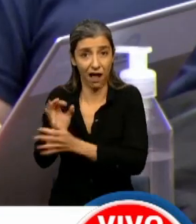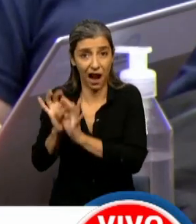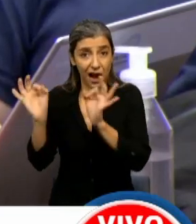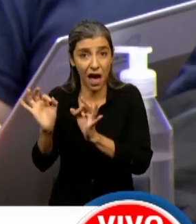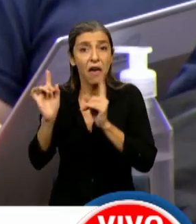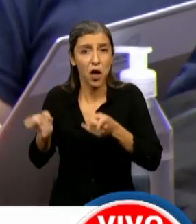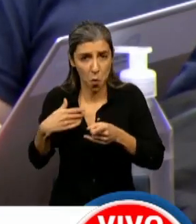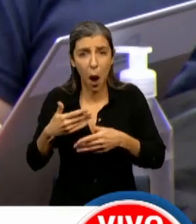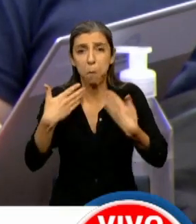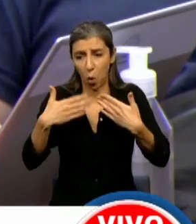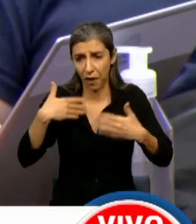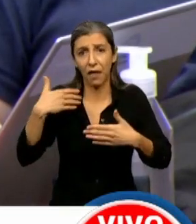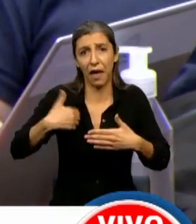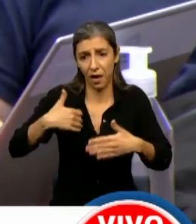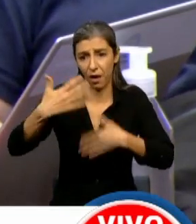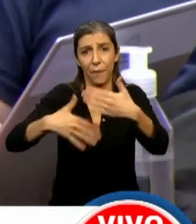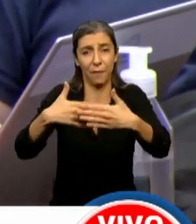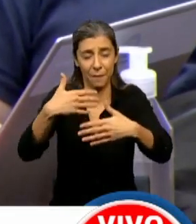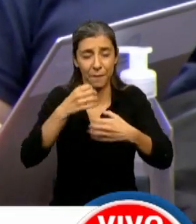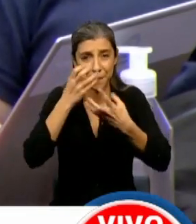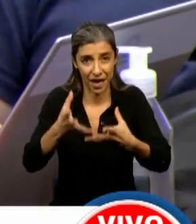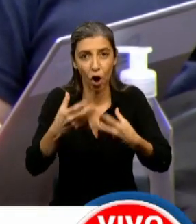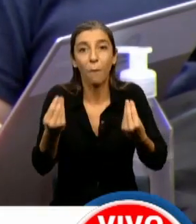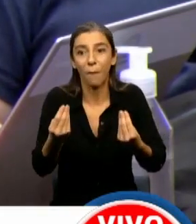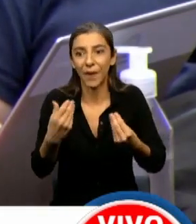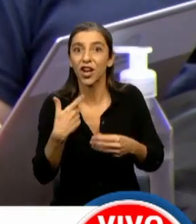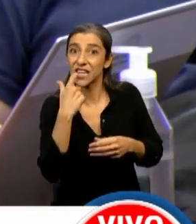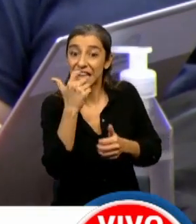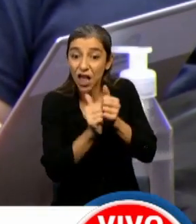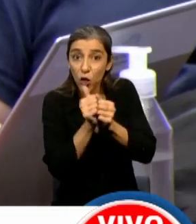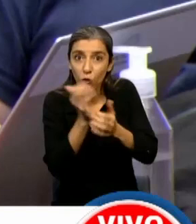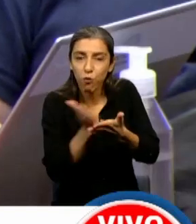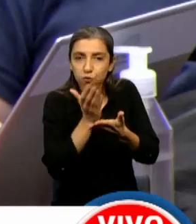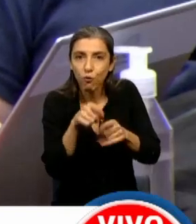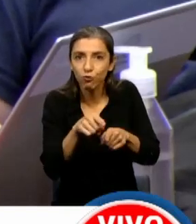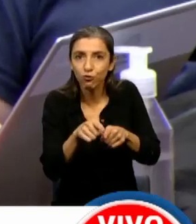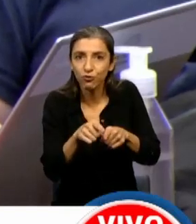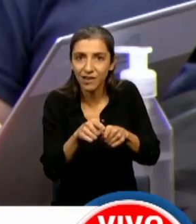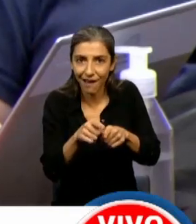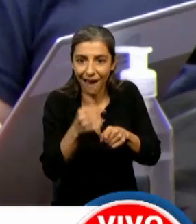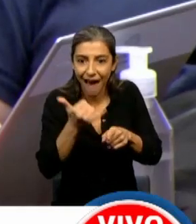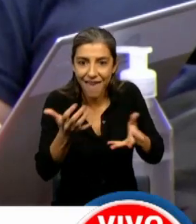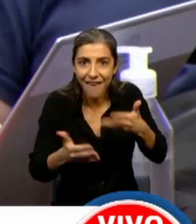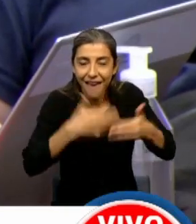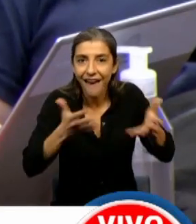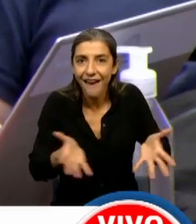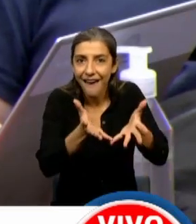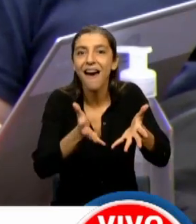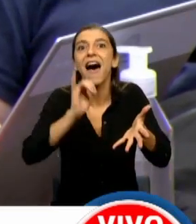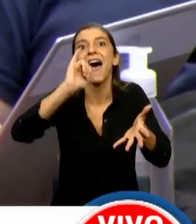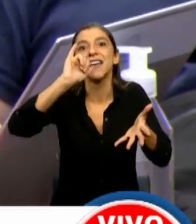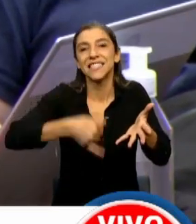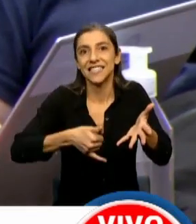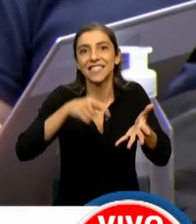Que el sector industrial sea el que lidera el proceso de reactivación de la economía argentina es tan significativo como que haya